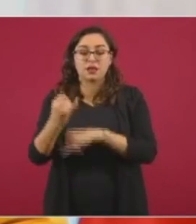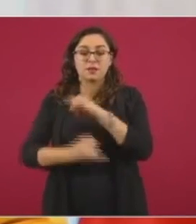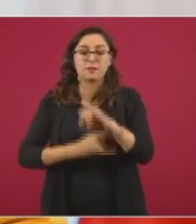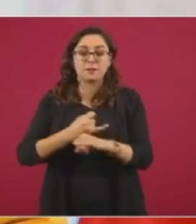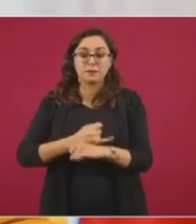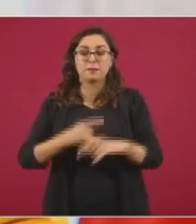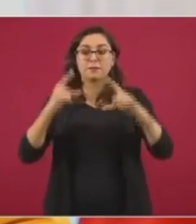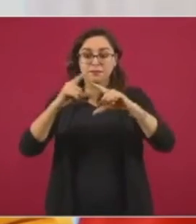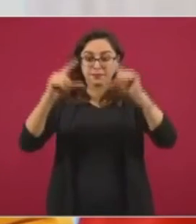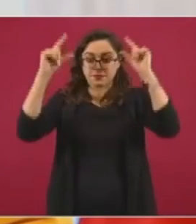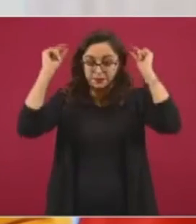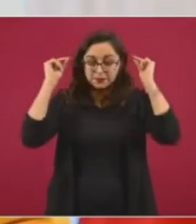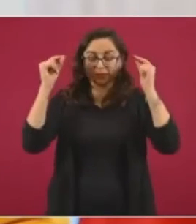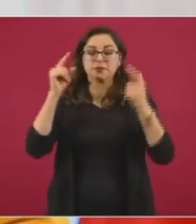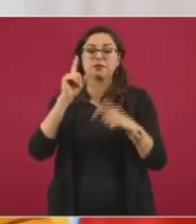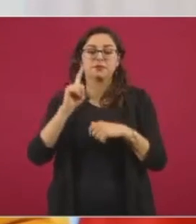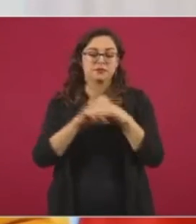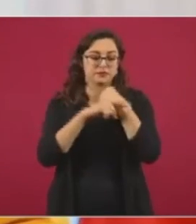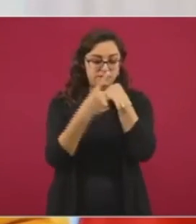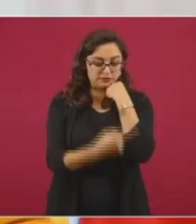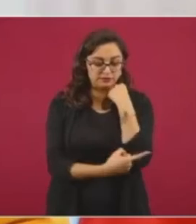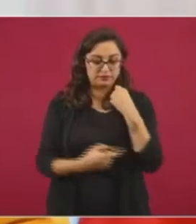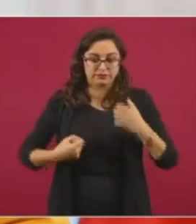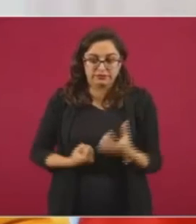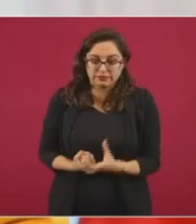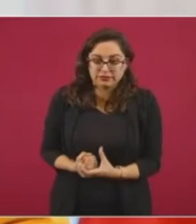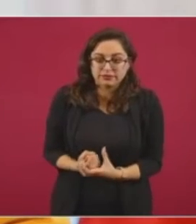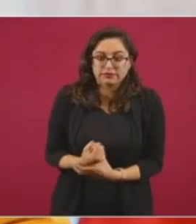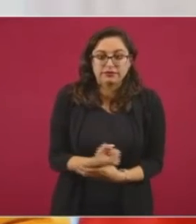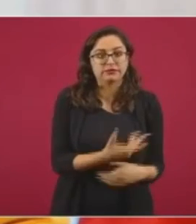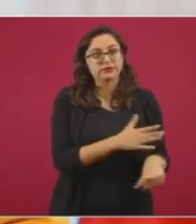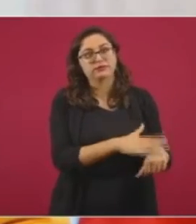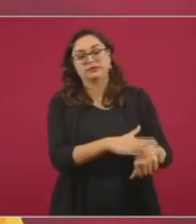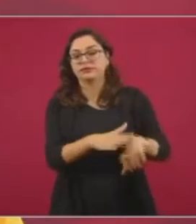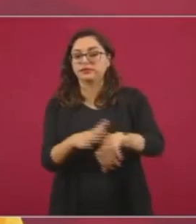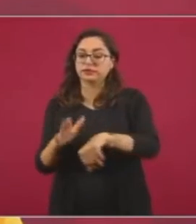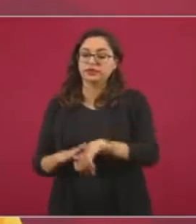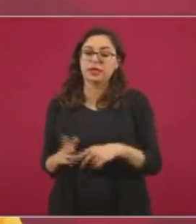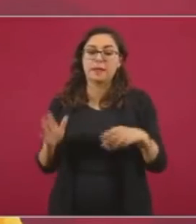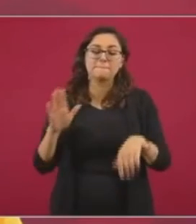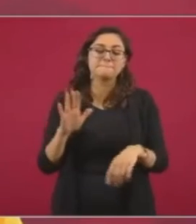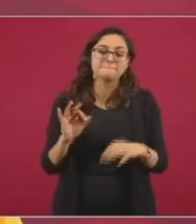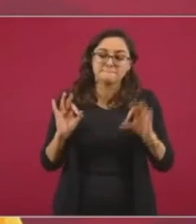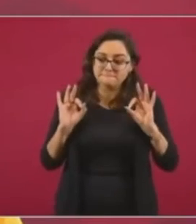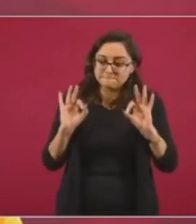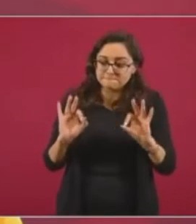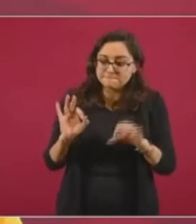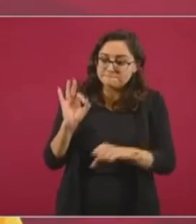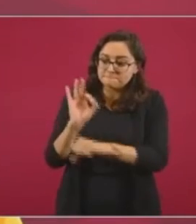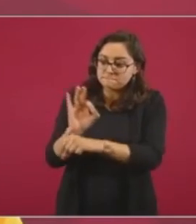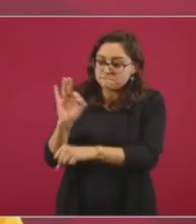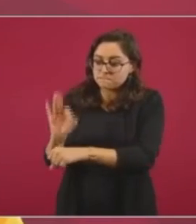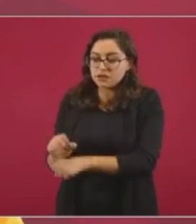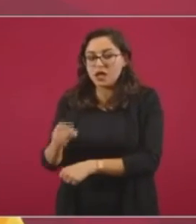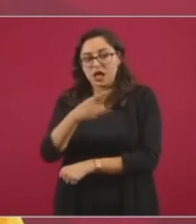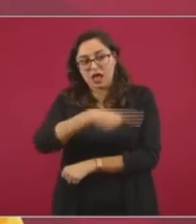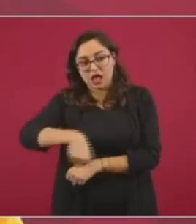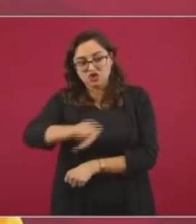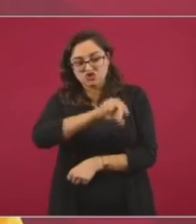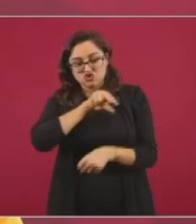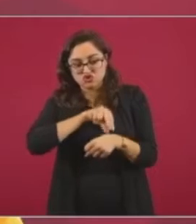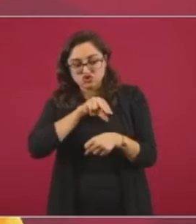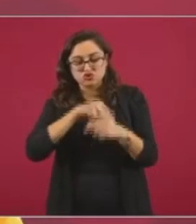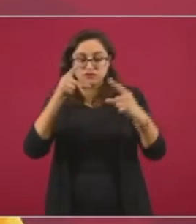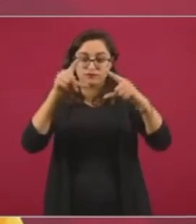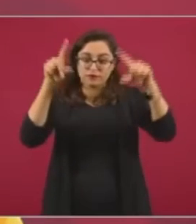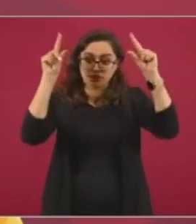de Partería, ese llamamiento se hace en favor de una mayor protección y apoyo a los profesionales sanitarios que han estado